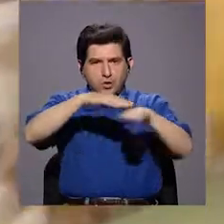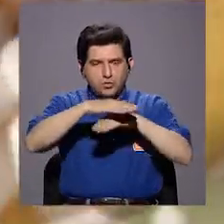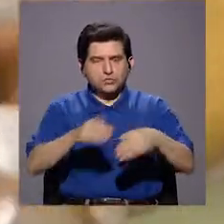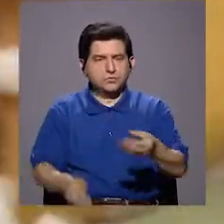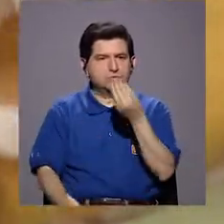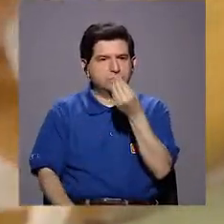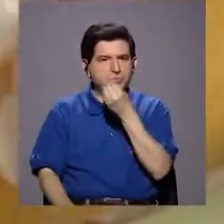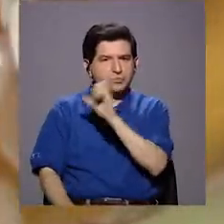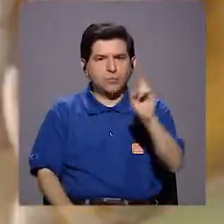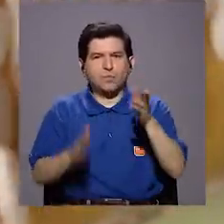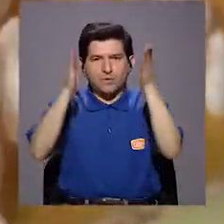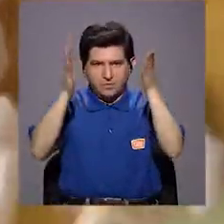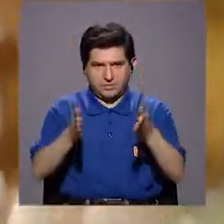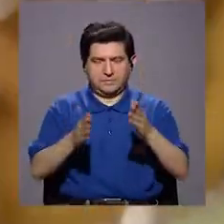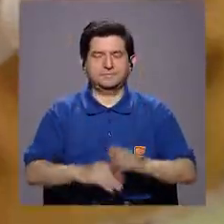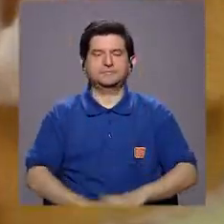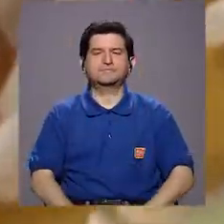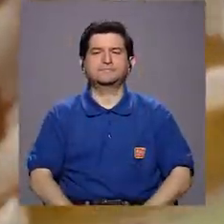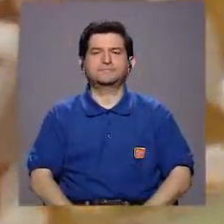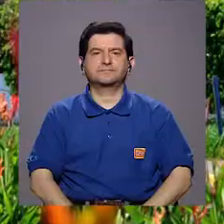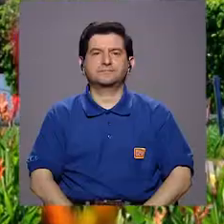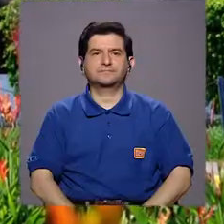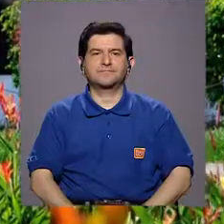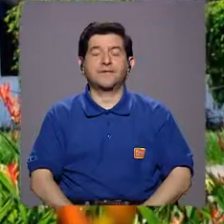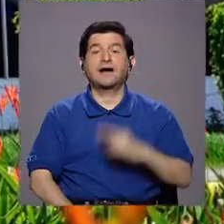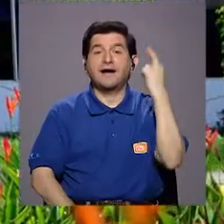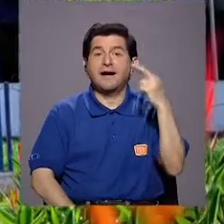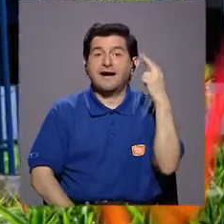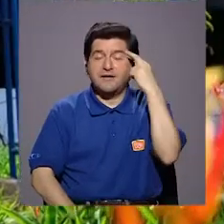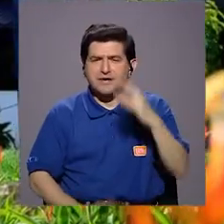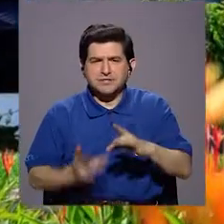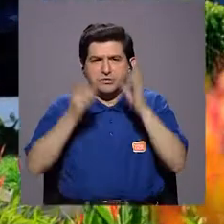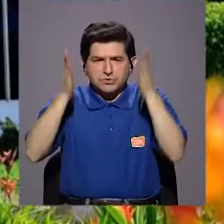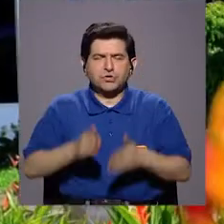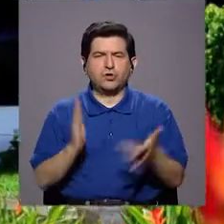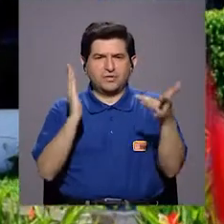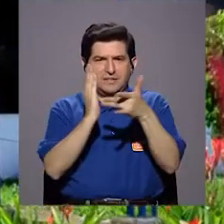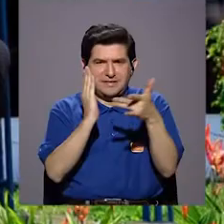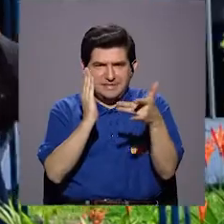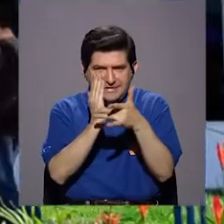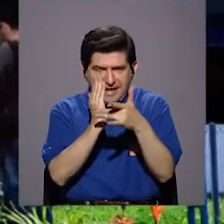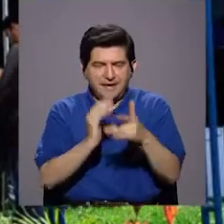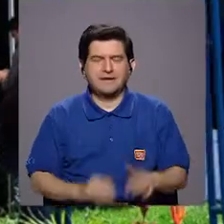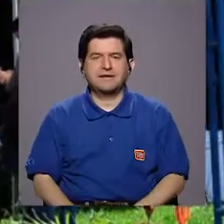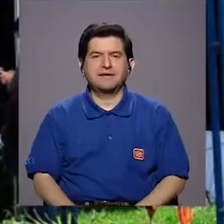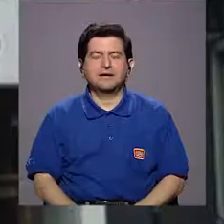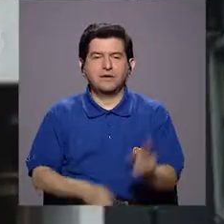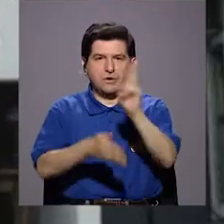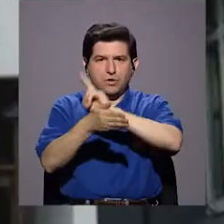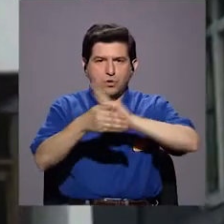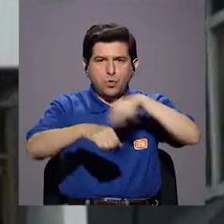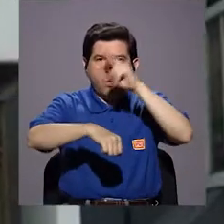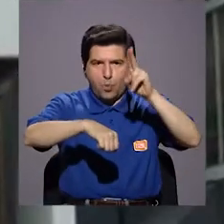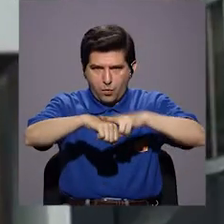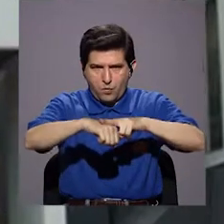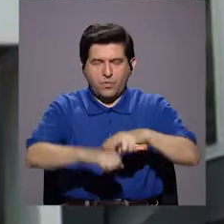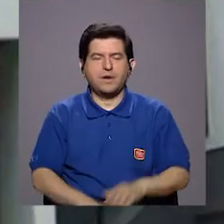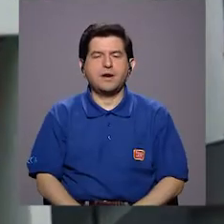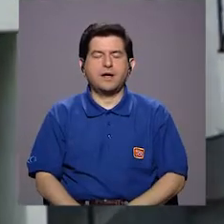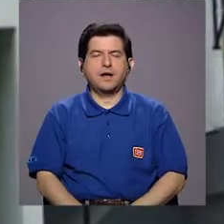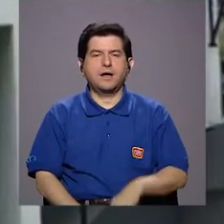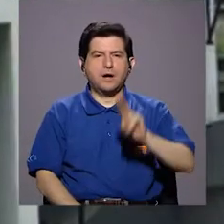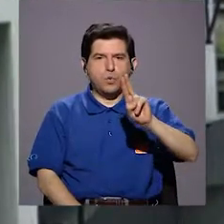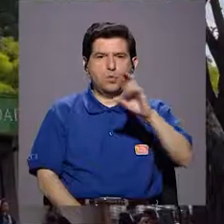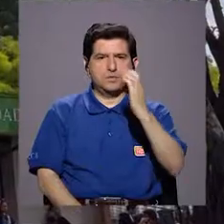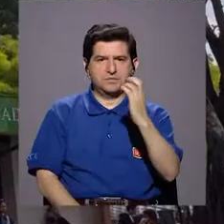en la dieta de los costarricenses es por ello que expertos del tecnológico de costa rica la universidad nacional